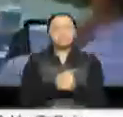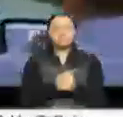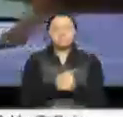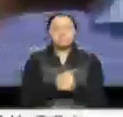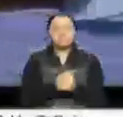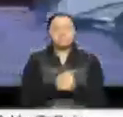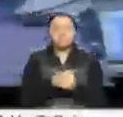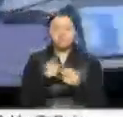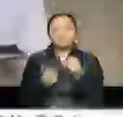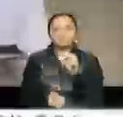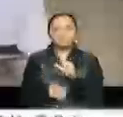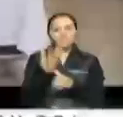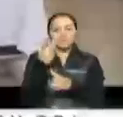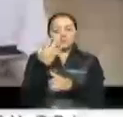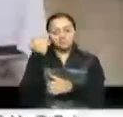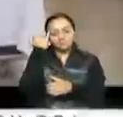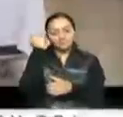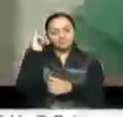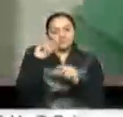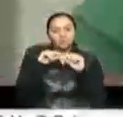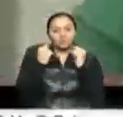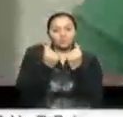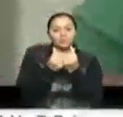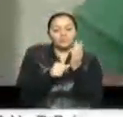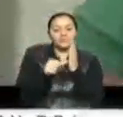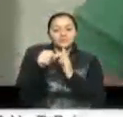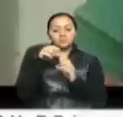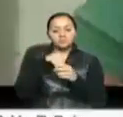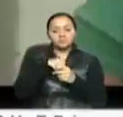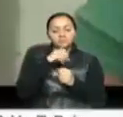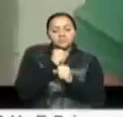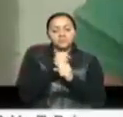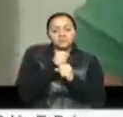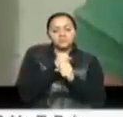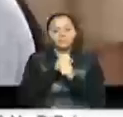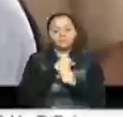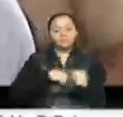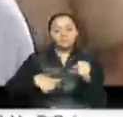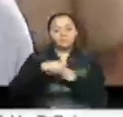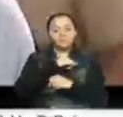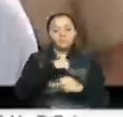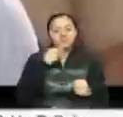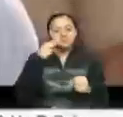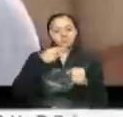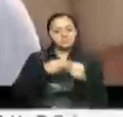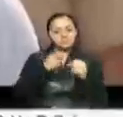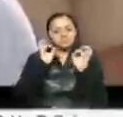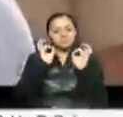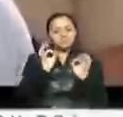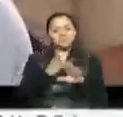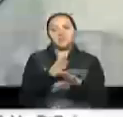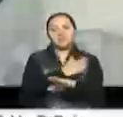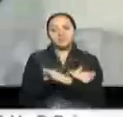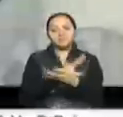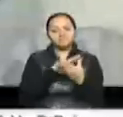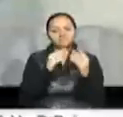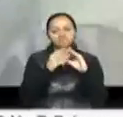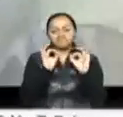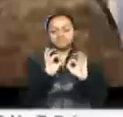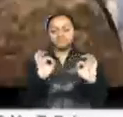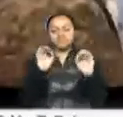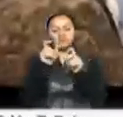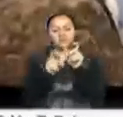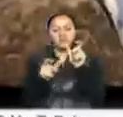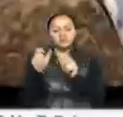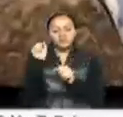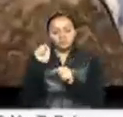Así nacieron los gabinetes itinerantes, un ejercicio democrático participativo sin precedentes en el país, donde los